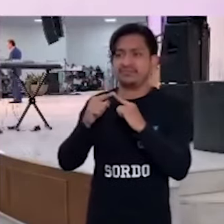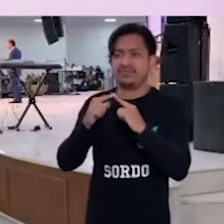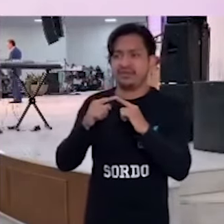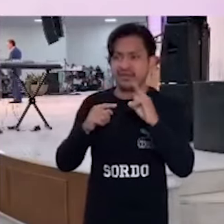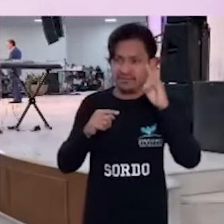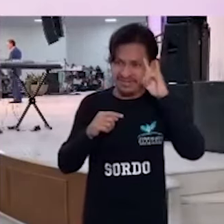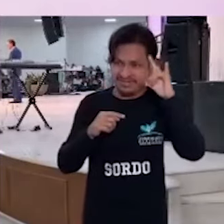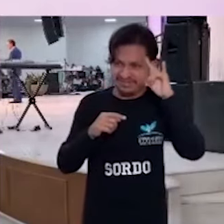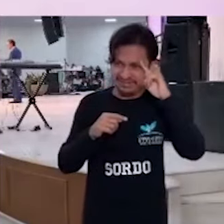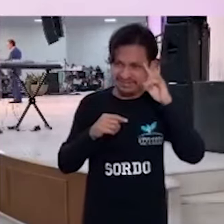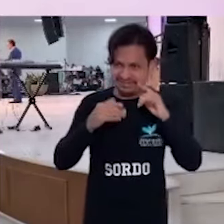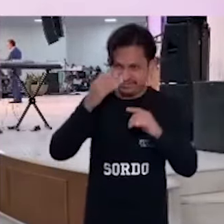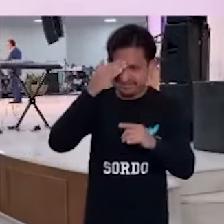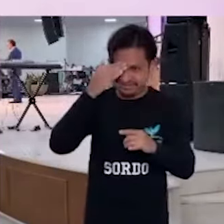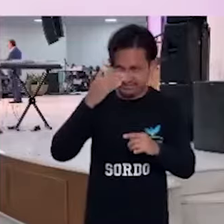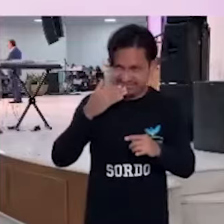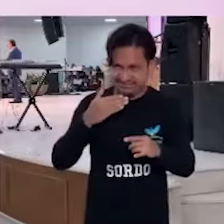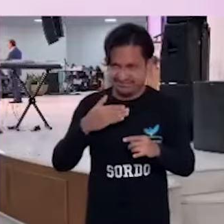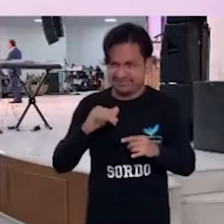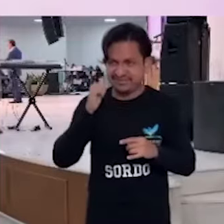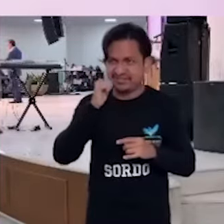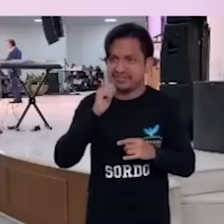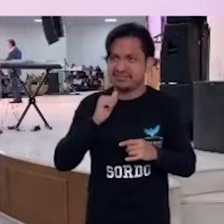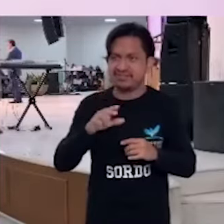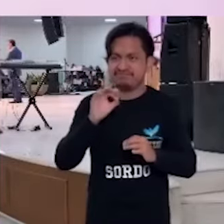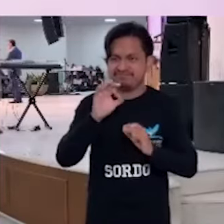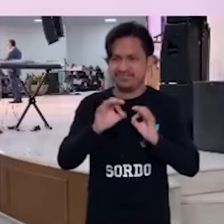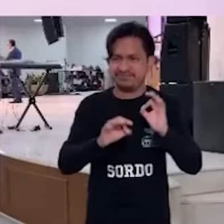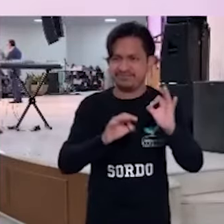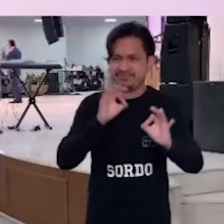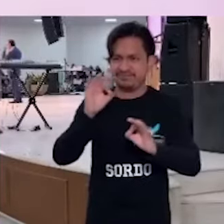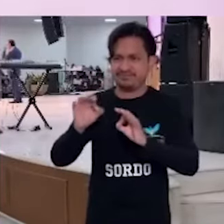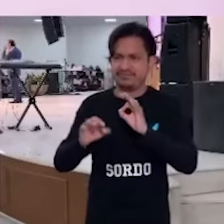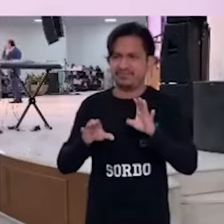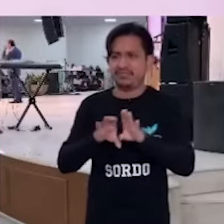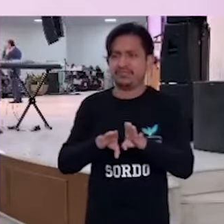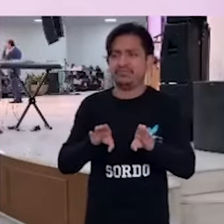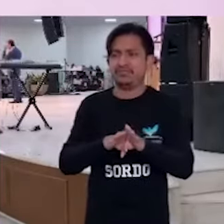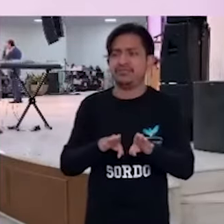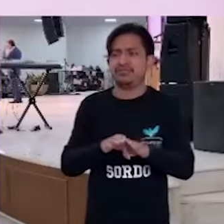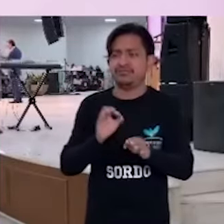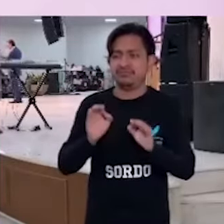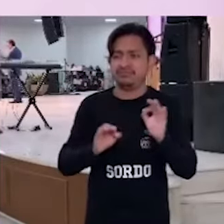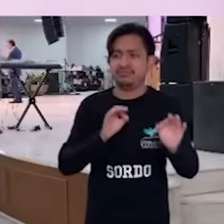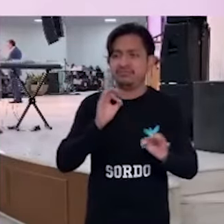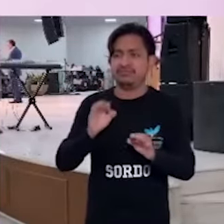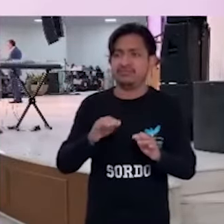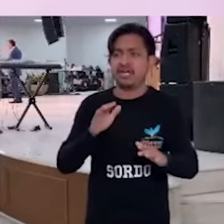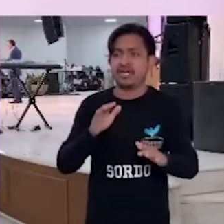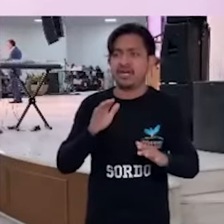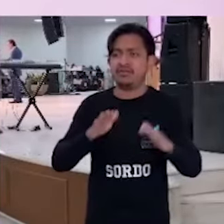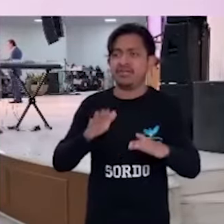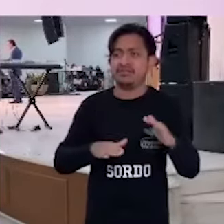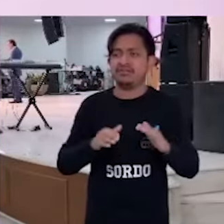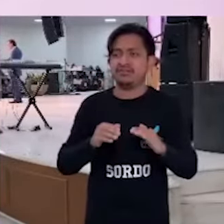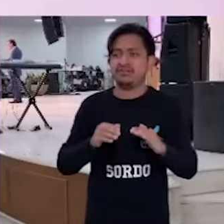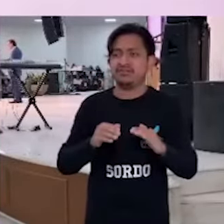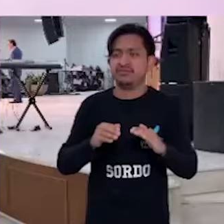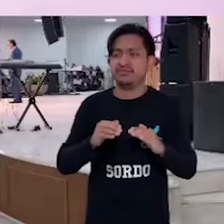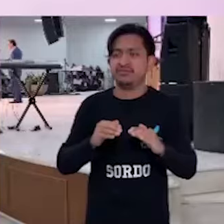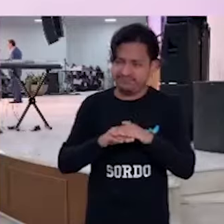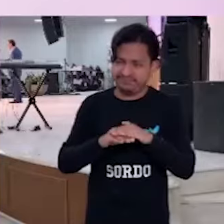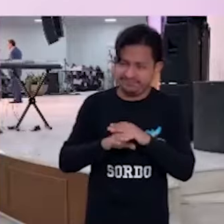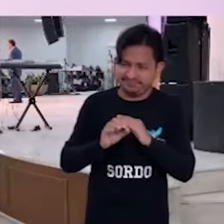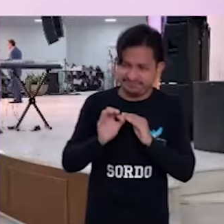dónde atacar. Y muchas veces sus ataques son sutiles. No es una coincidencia que Jesús nos llame